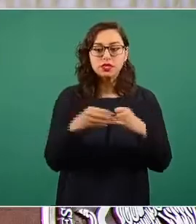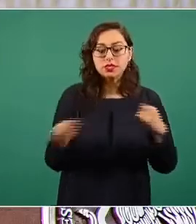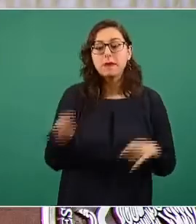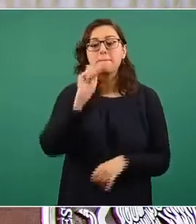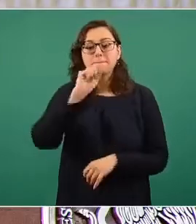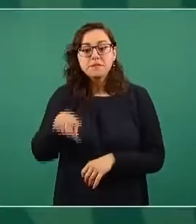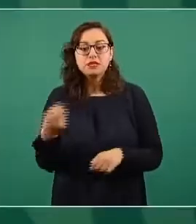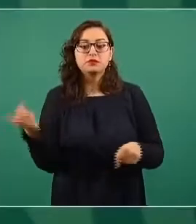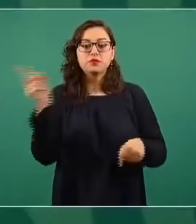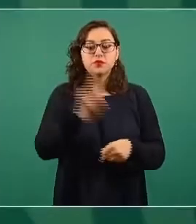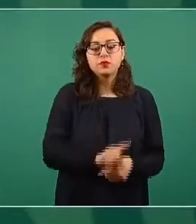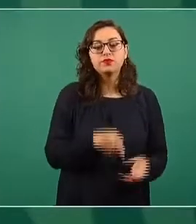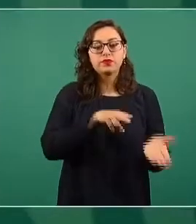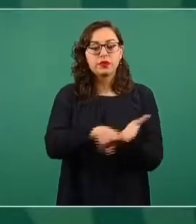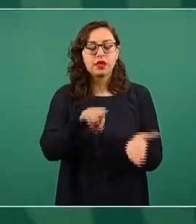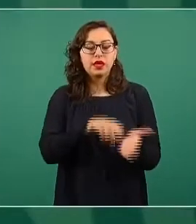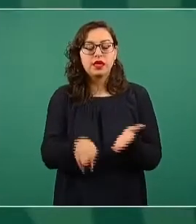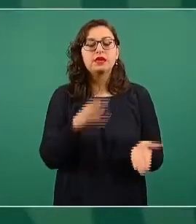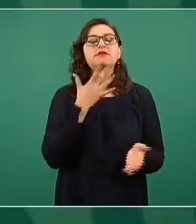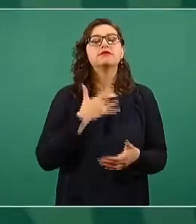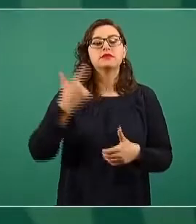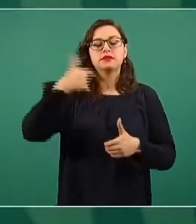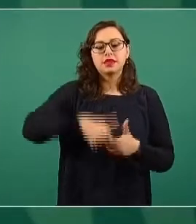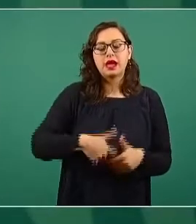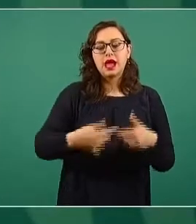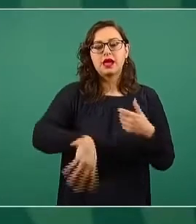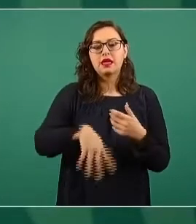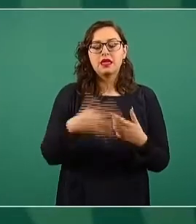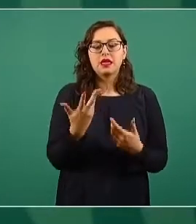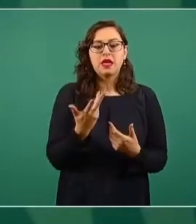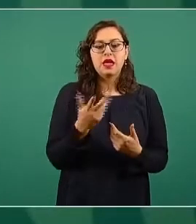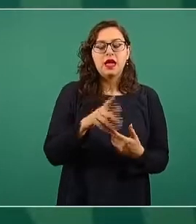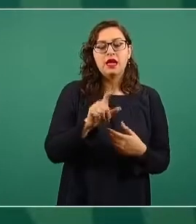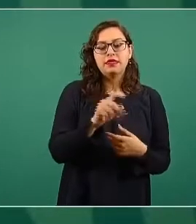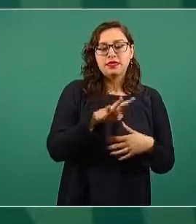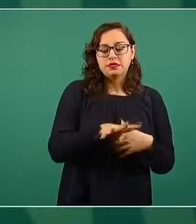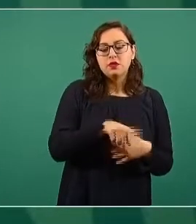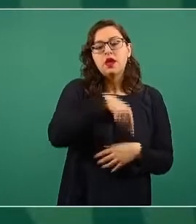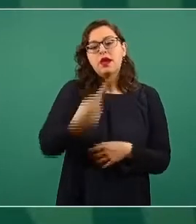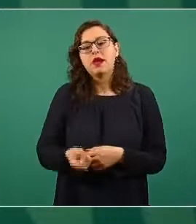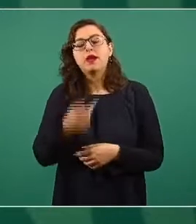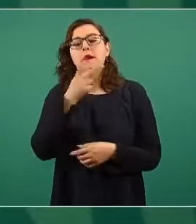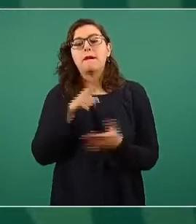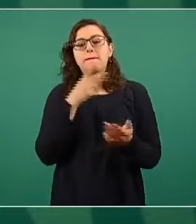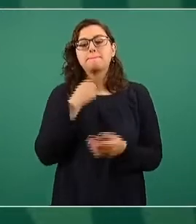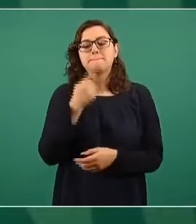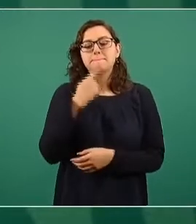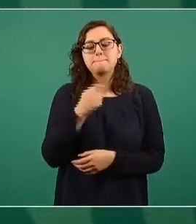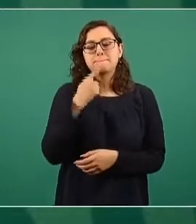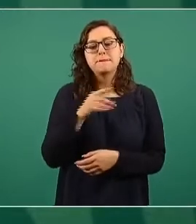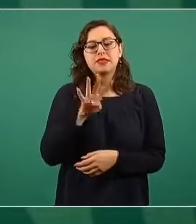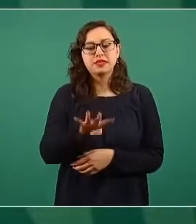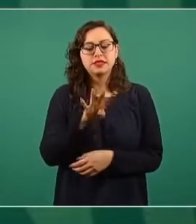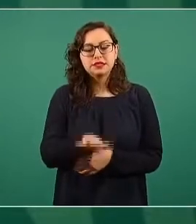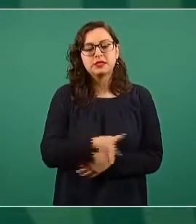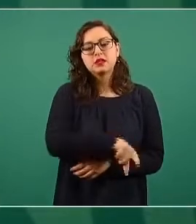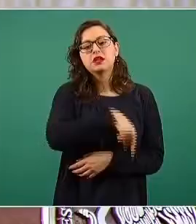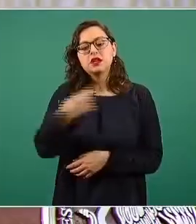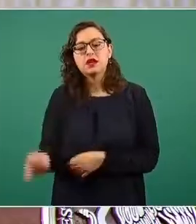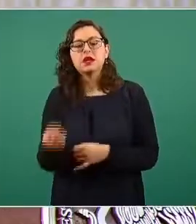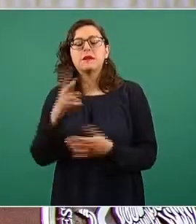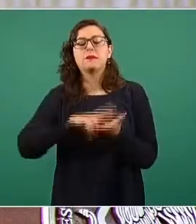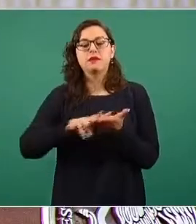día, diésel, 20 pesos 14 centavos, premium 20 pesos con 7 centavos y la regular 19 pesos